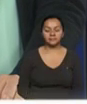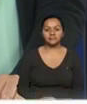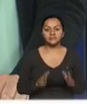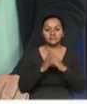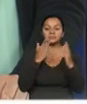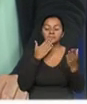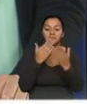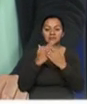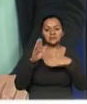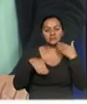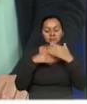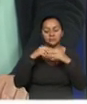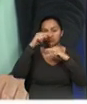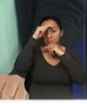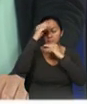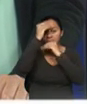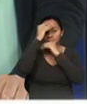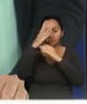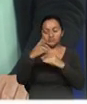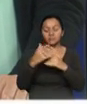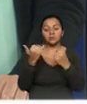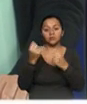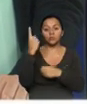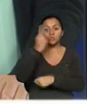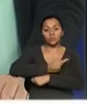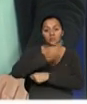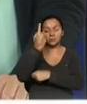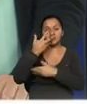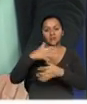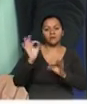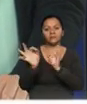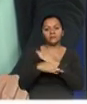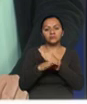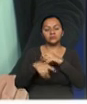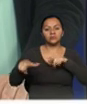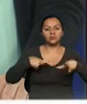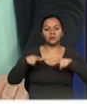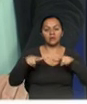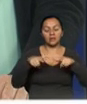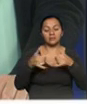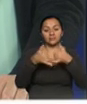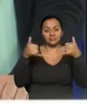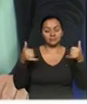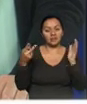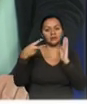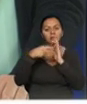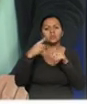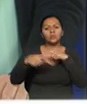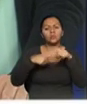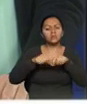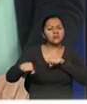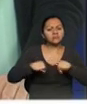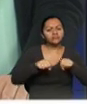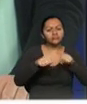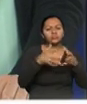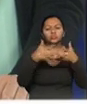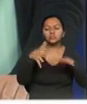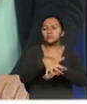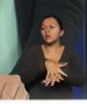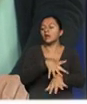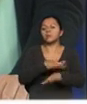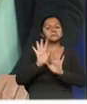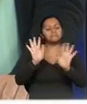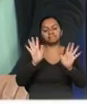locales comerciales podrán obtener sus permisos de funcionamiento. Esto con el objetivo de reducir y automatizar los trámites